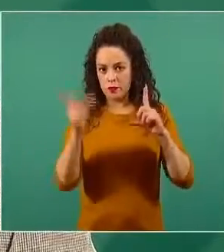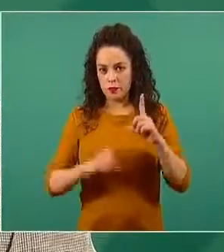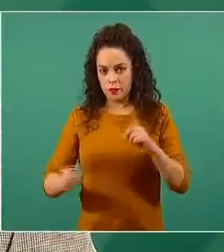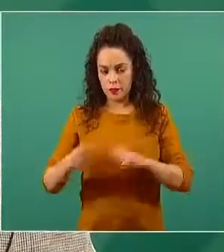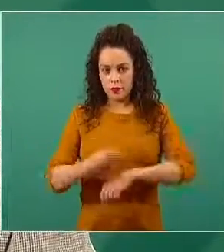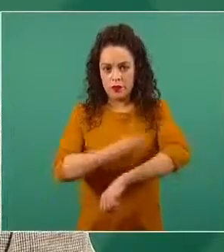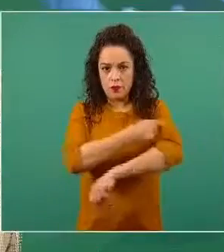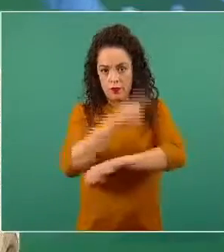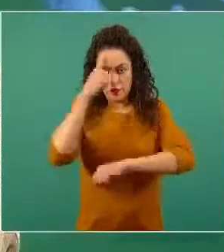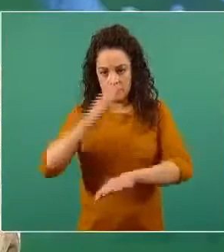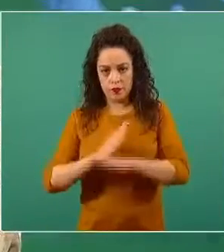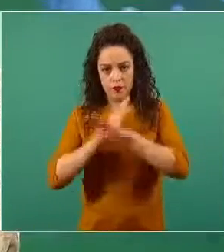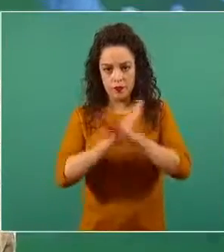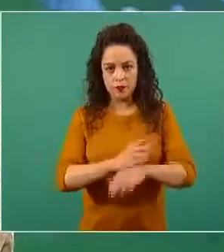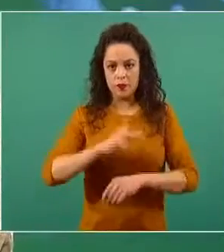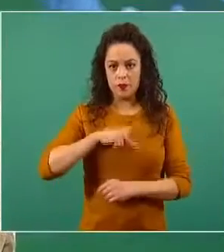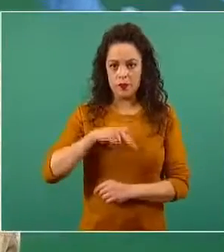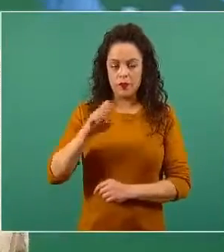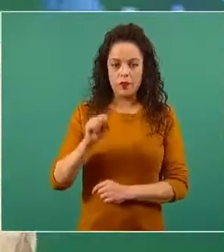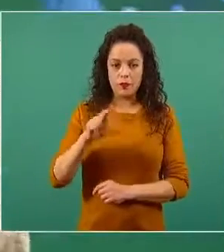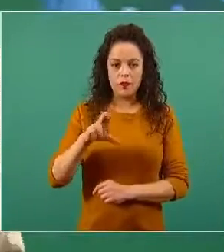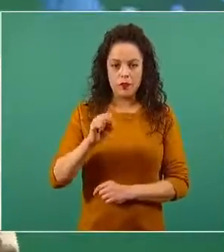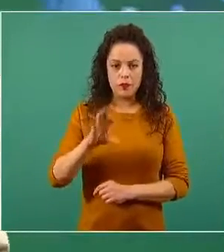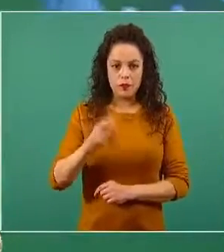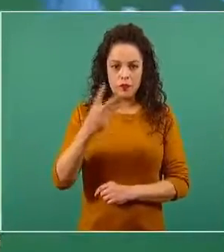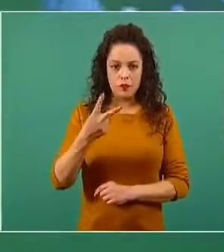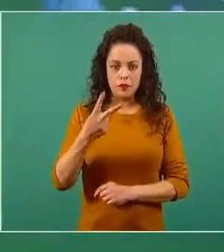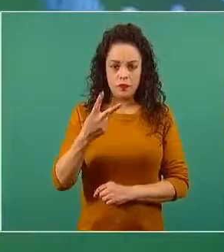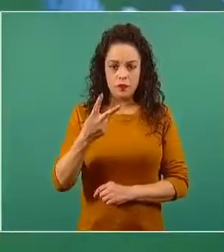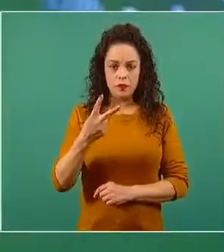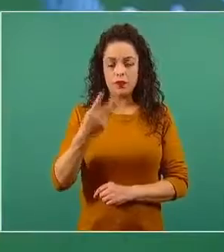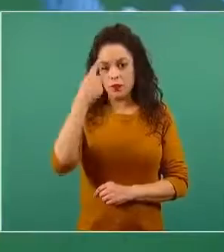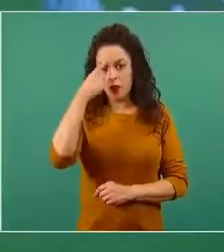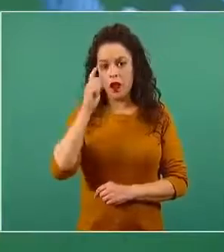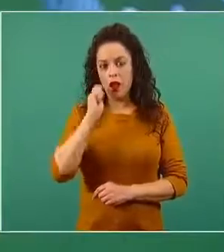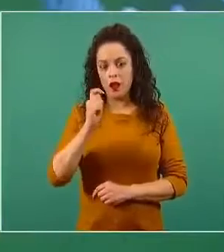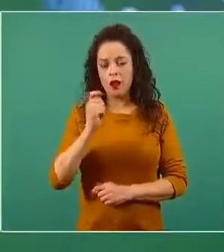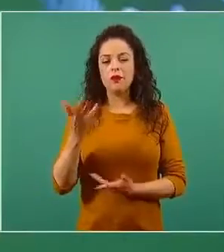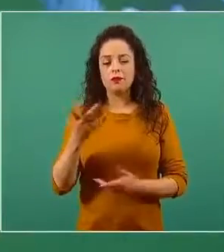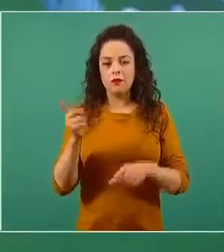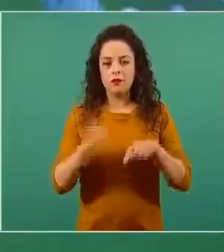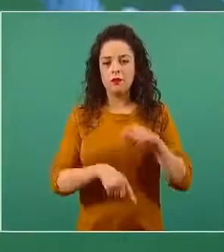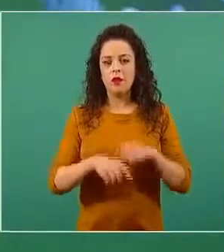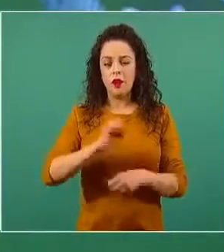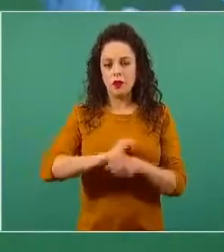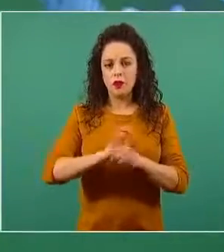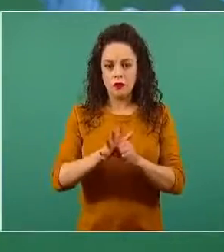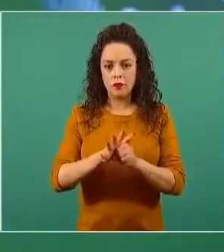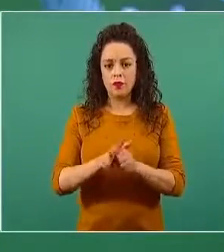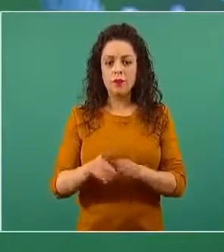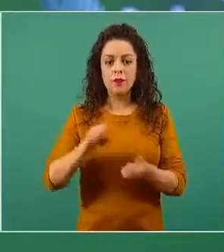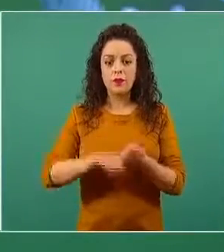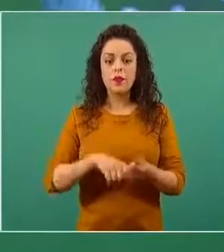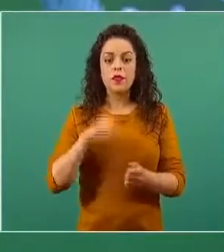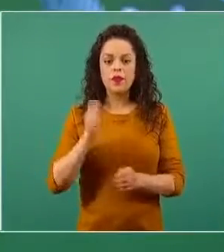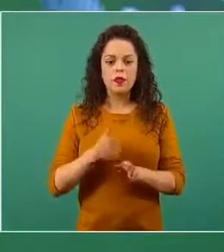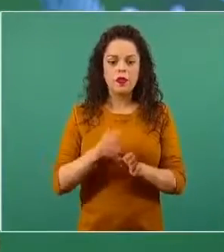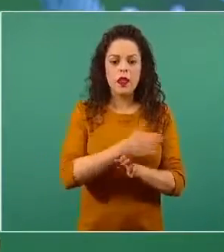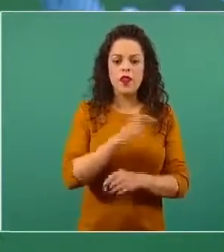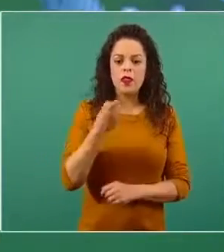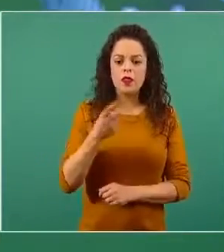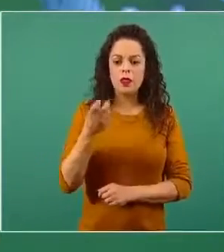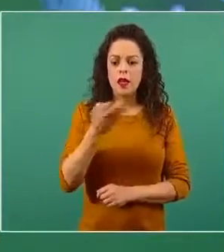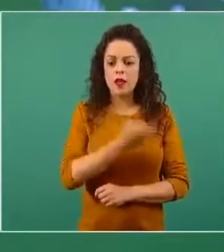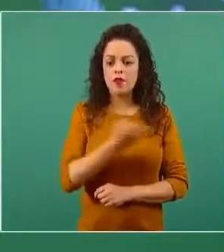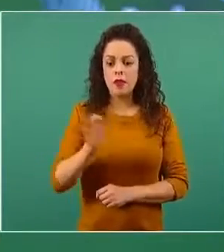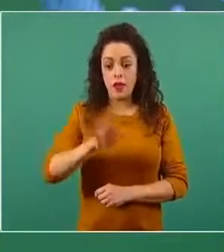prevenir COVID-19 fue formulada durante varios meses en antelación a diciembre, fecha donde ya sabíamos que íbamos a